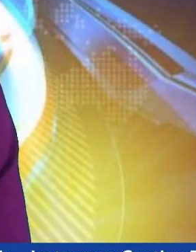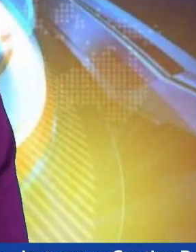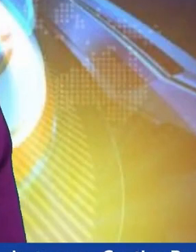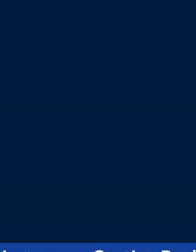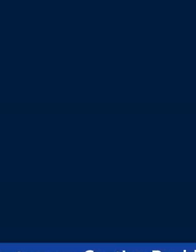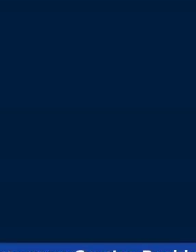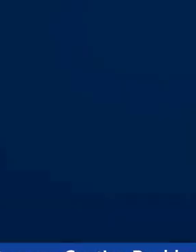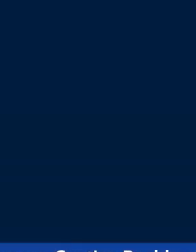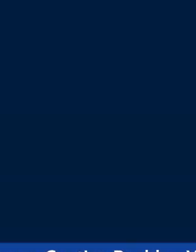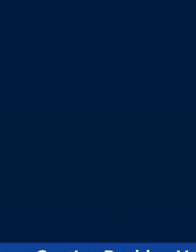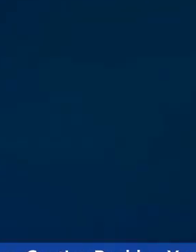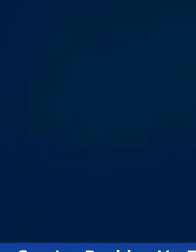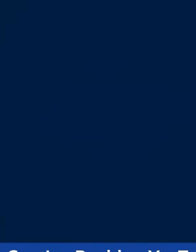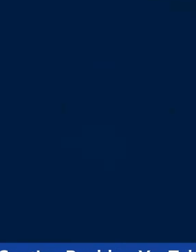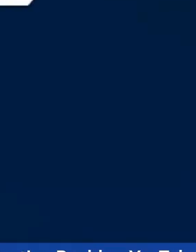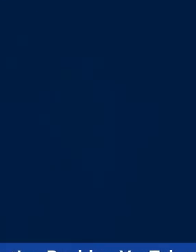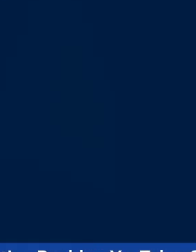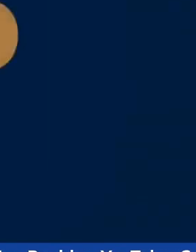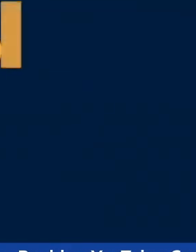orgullo perder